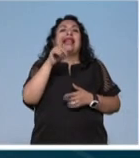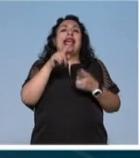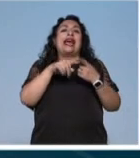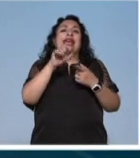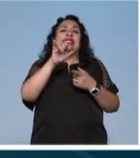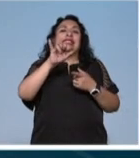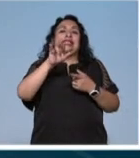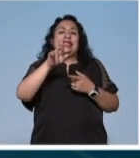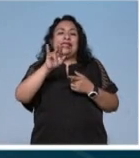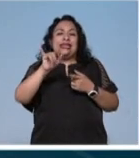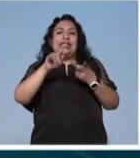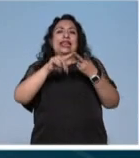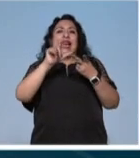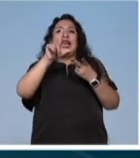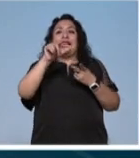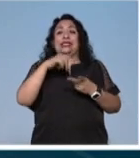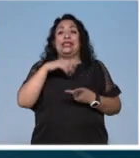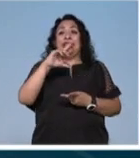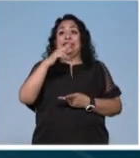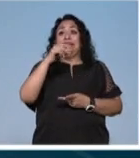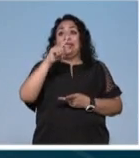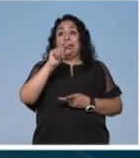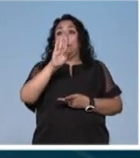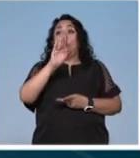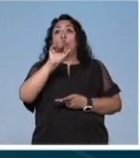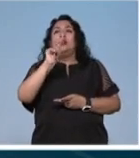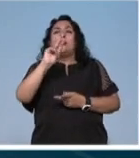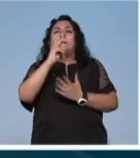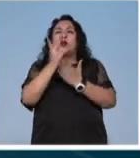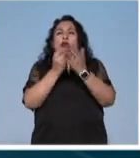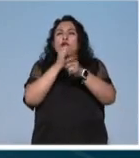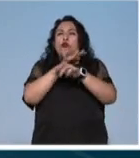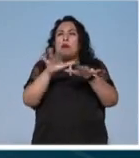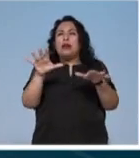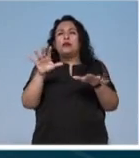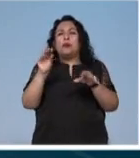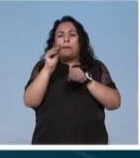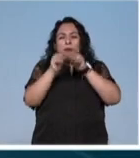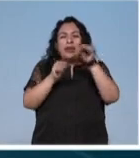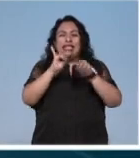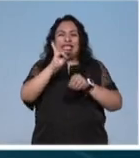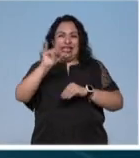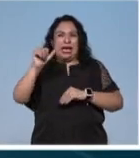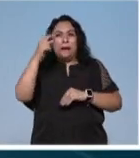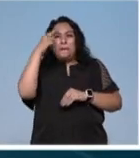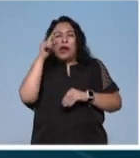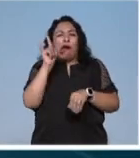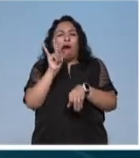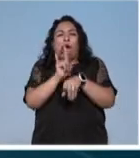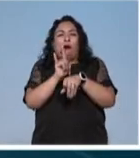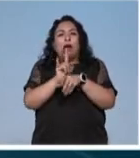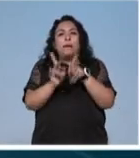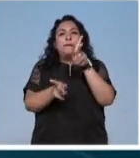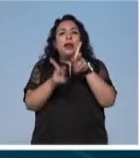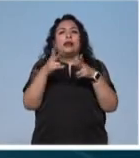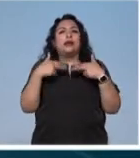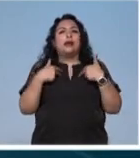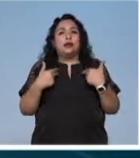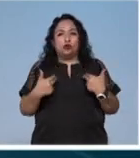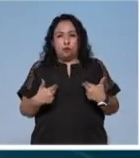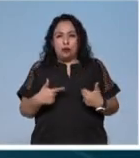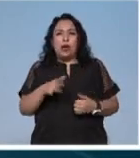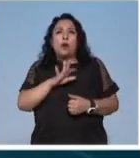El chatbot y el voicebot es un programa informativo diseñado con inteligencia artificial para simular conversaciones humanas